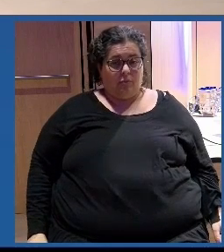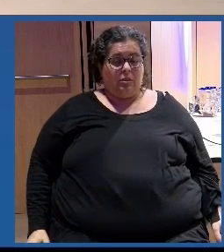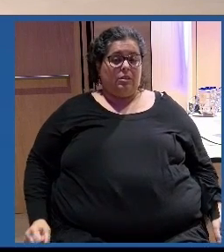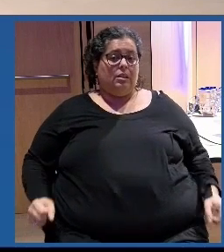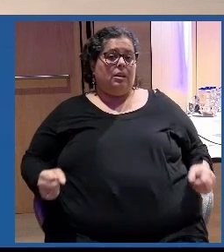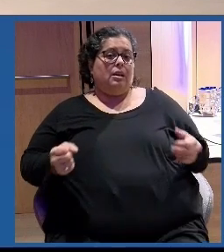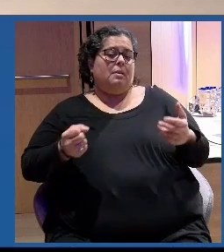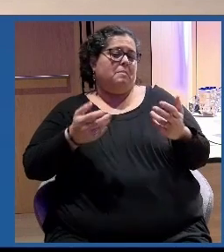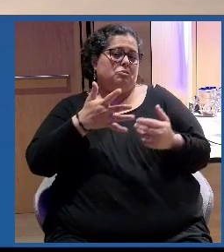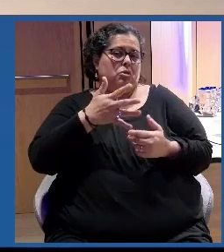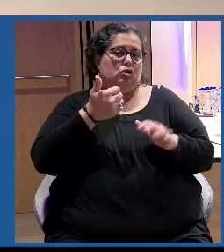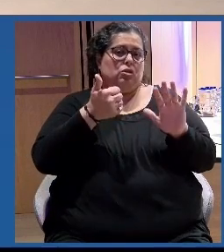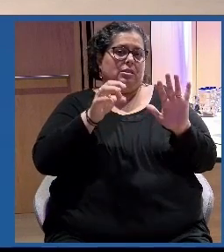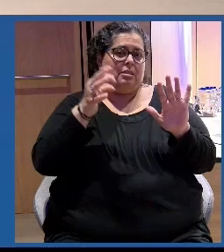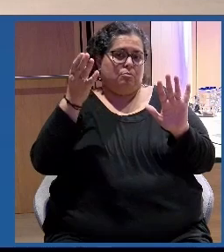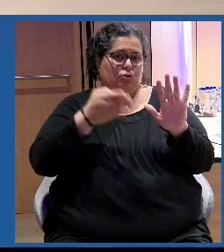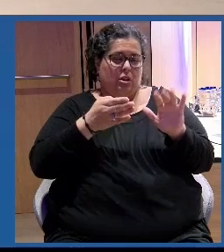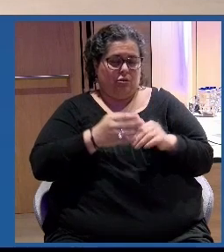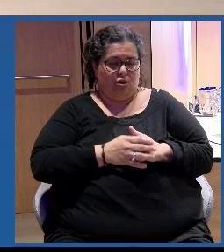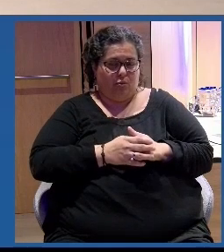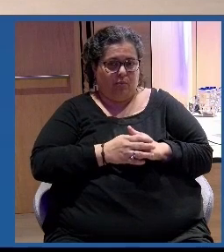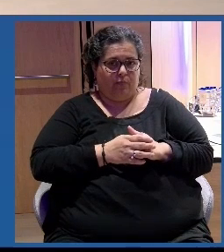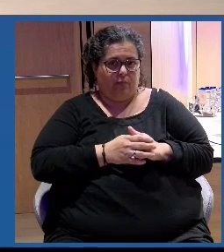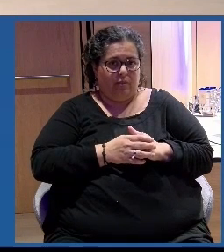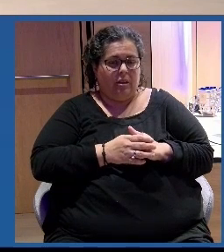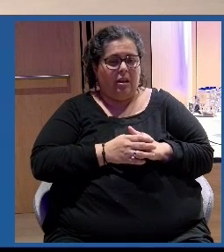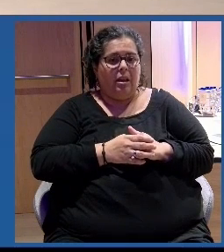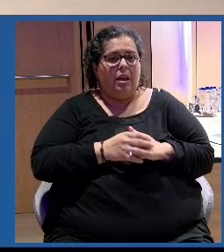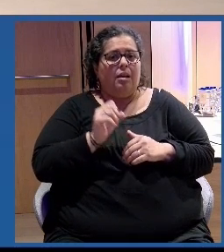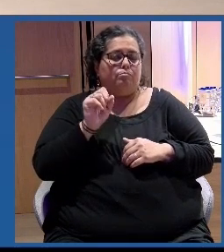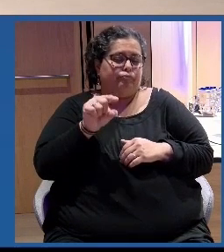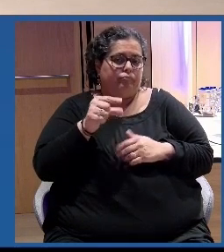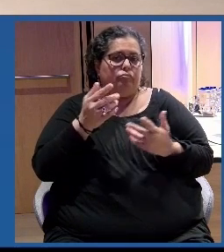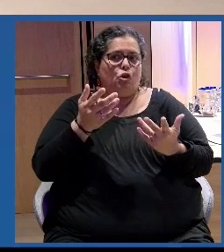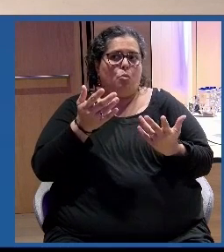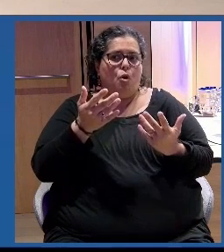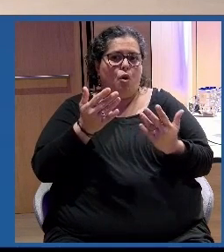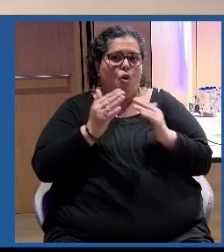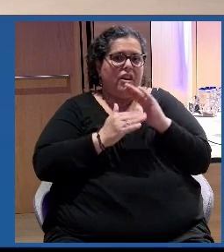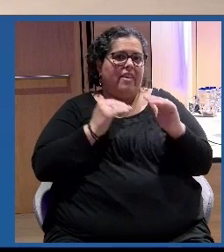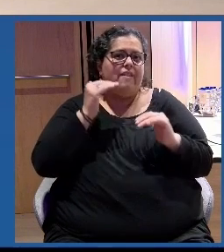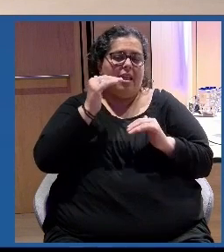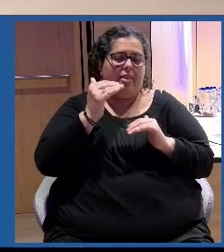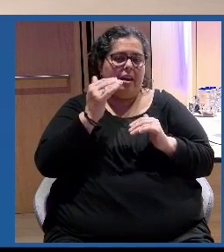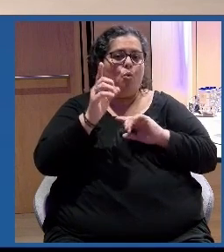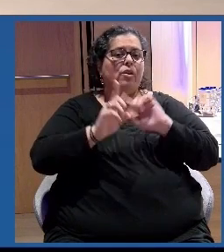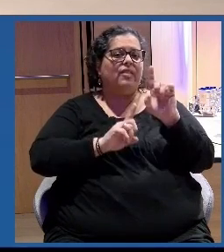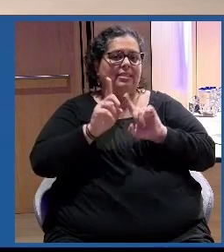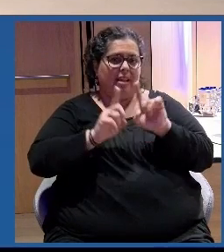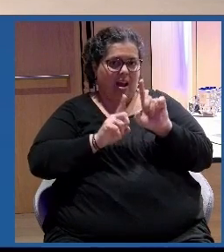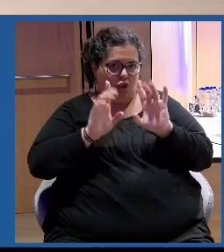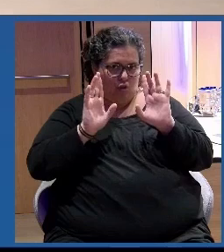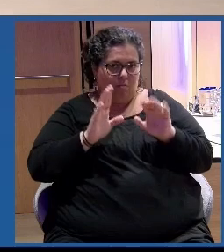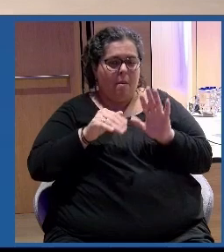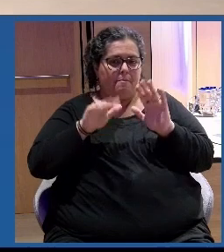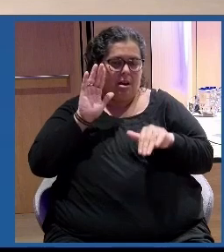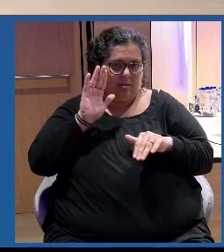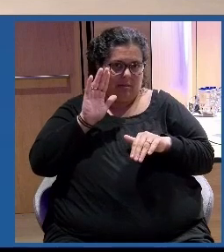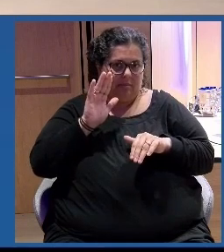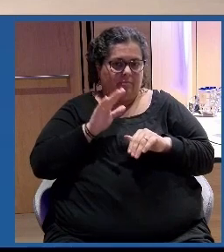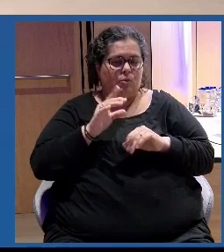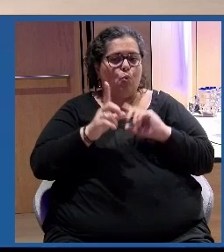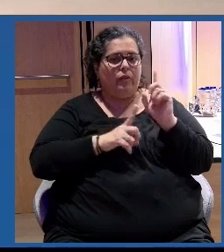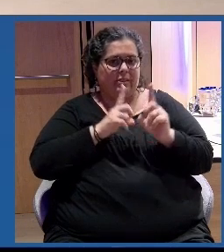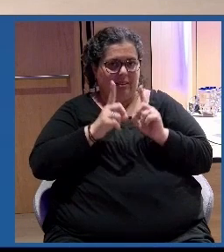cercano al 60%. Su nivel educacional es universitario y de posgrado. ¿Y por qué universitario? Los grandes demandantes en